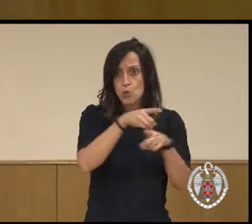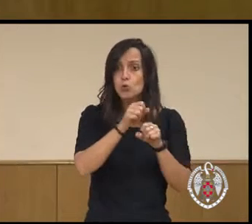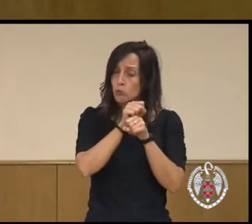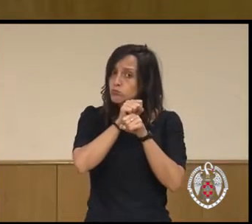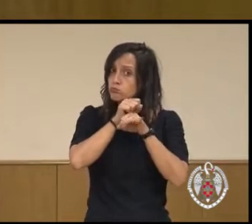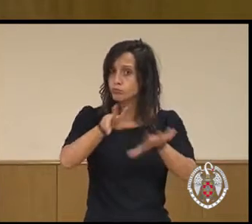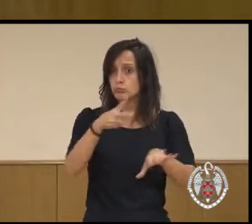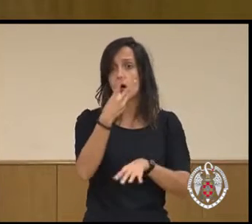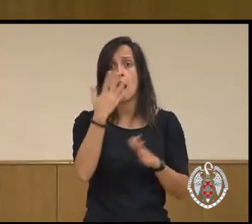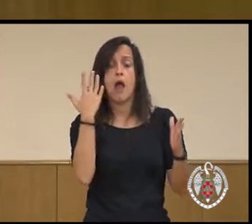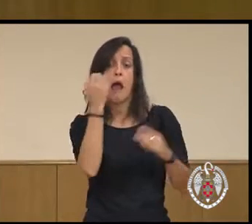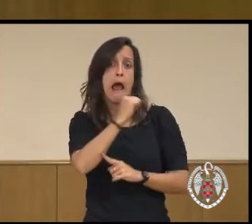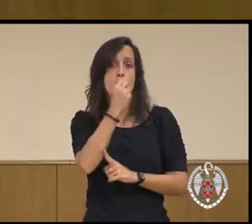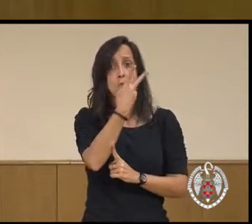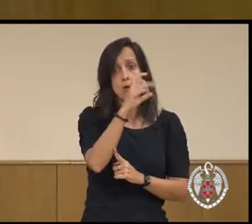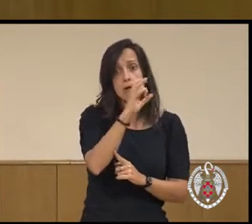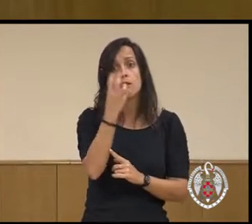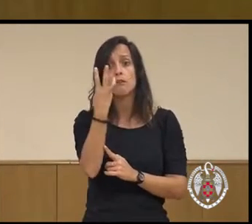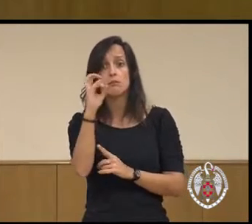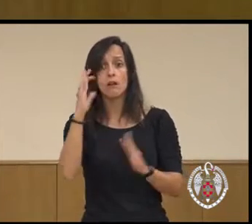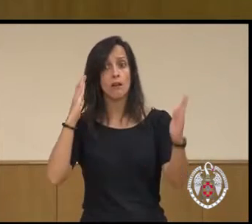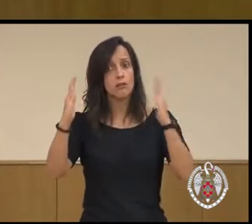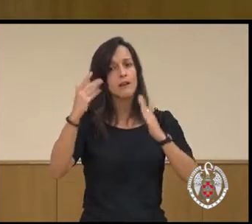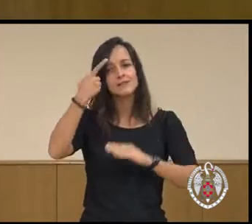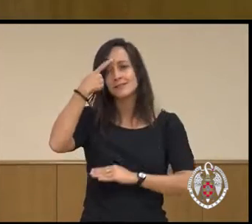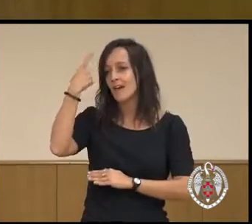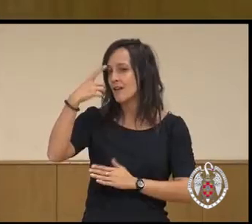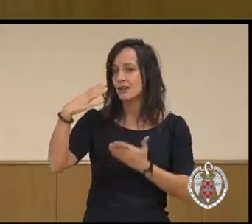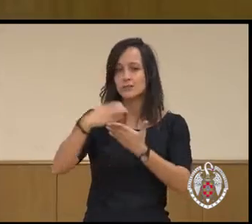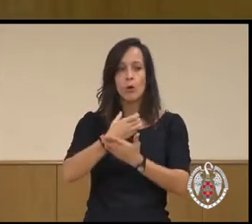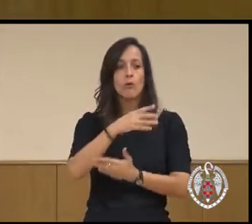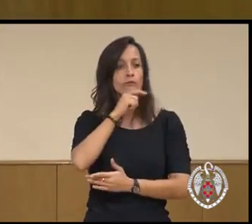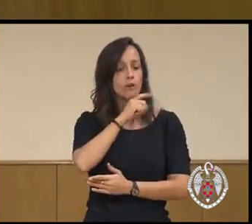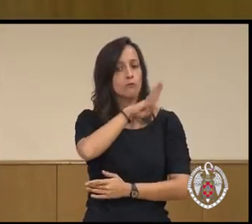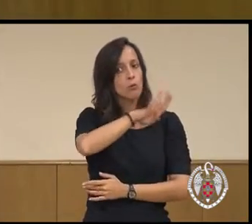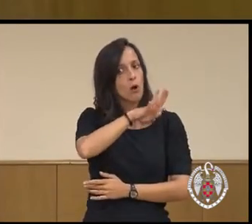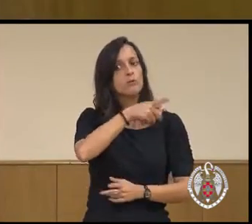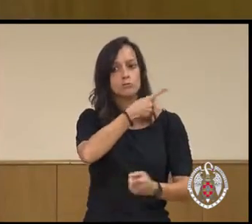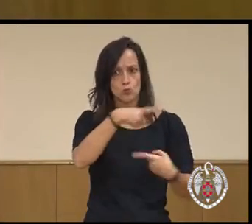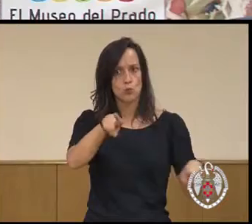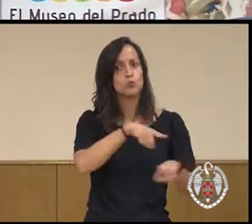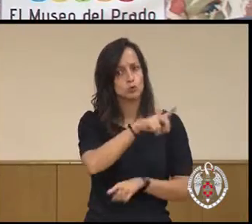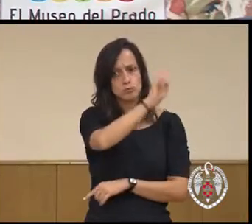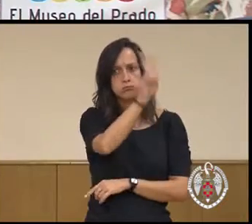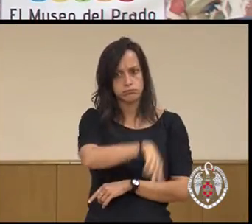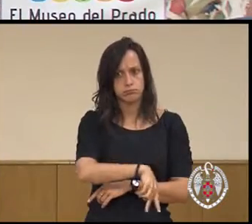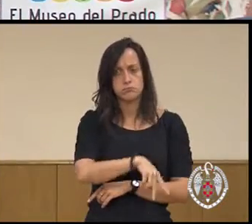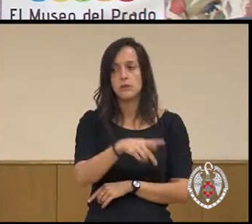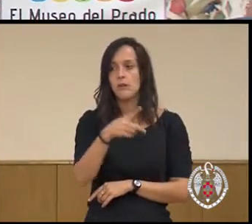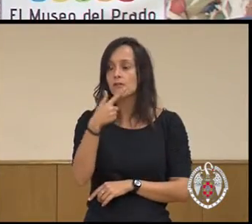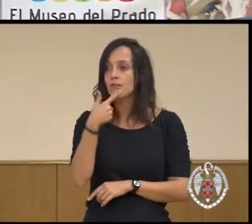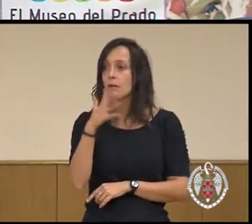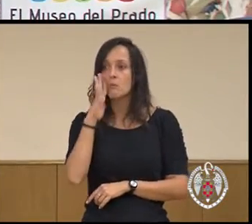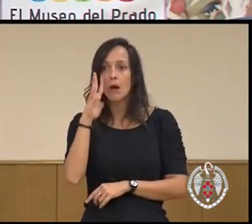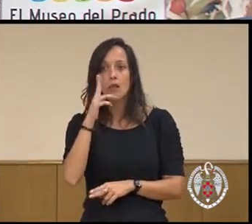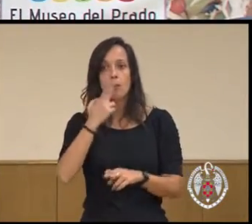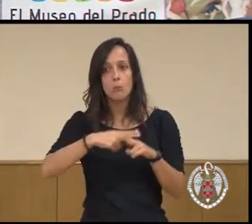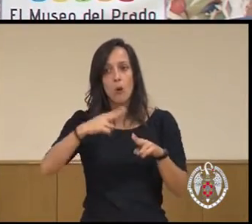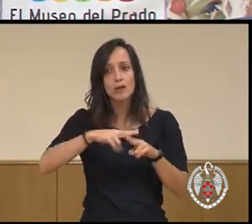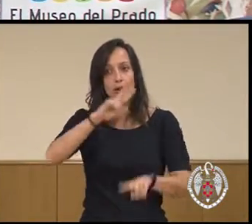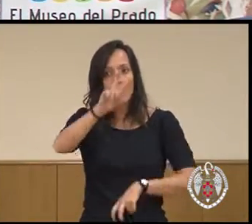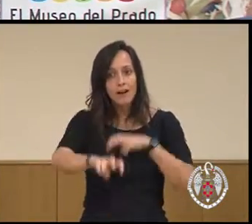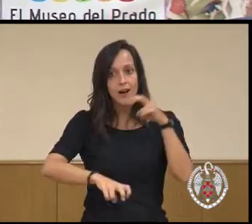se empezó a saber por toda la corte, también en el y el conde duque Olivares estaba a impulsar en esta época una vigorosa política de